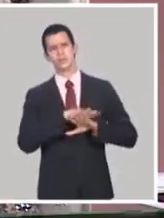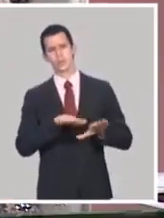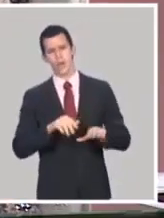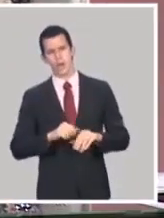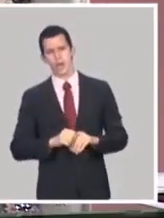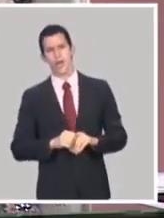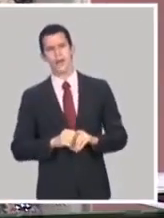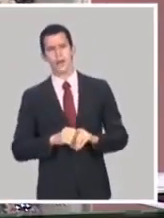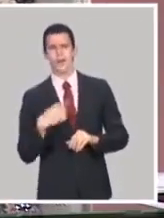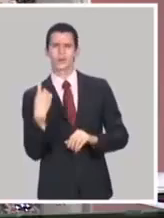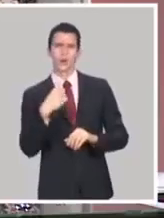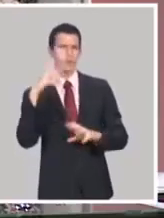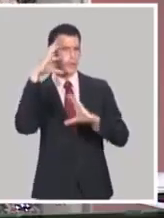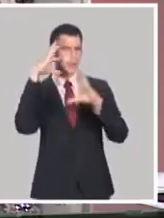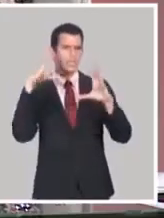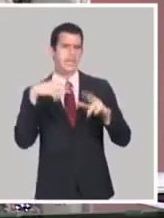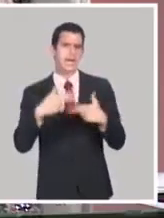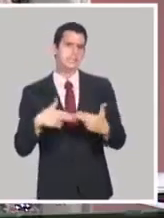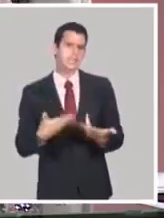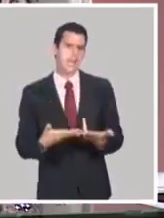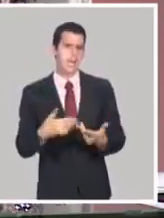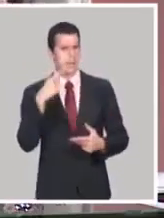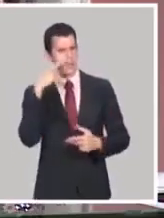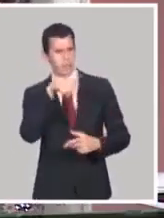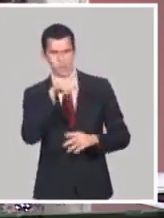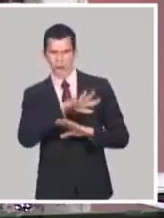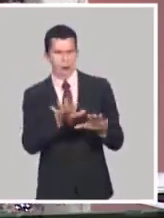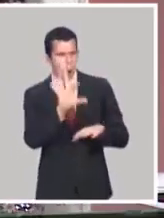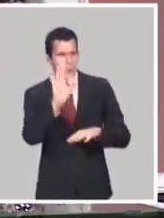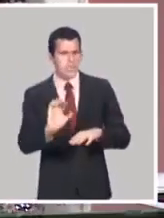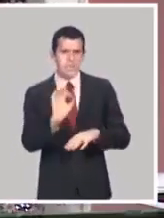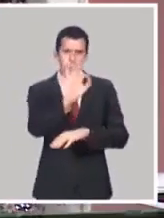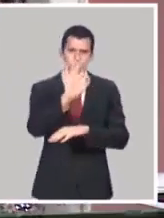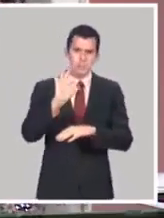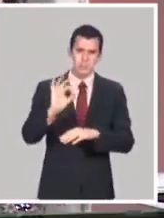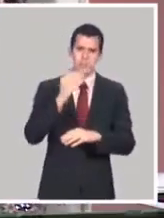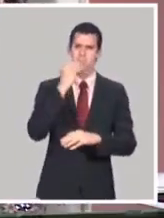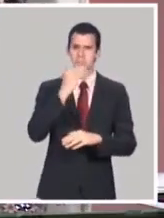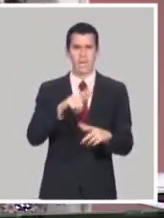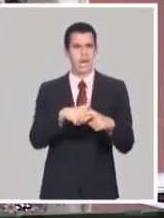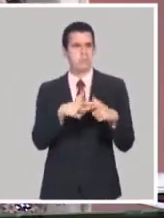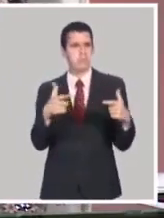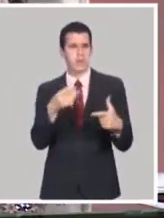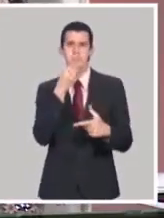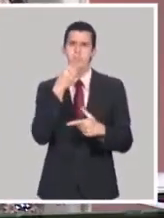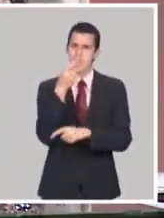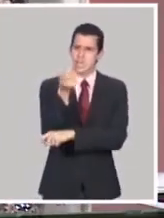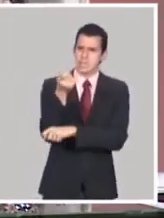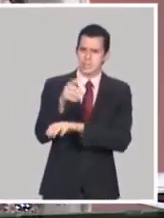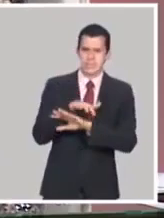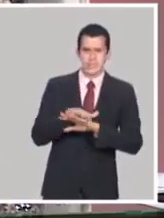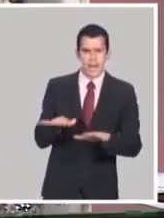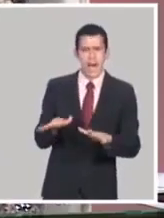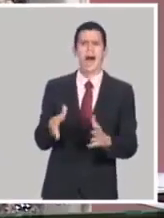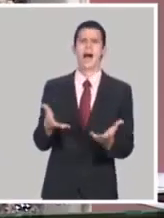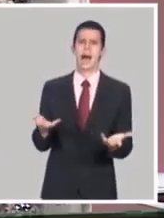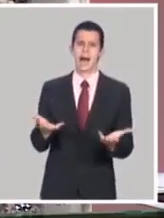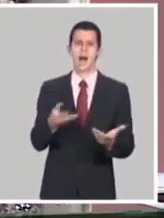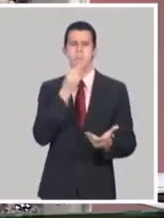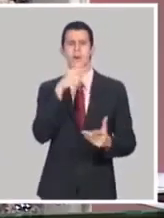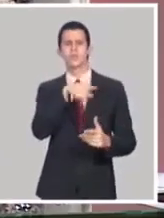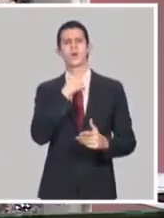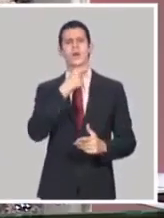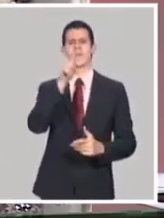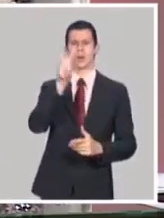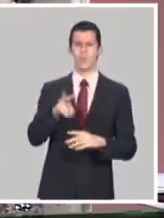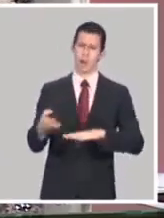en qué condiciones estarían la provincia para poder cerrar el curso del 23 de julio y ver si del curso normal eso lo vamos a evaluar con ellas